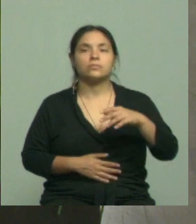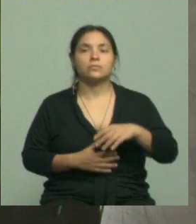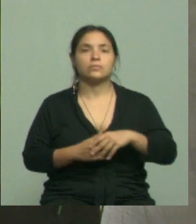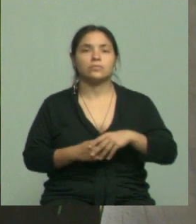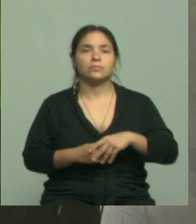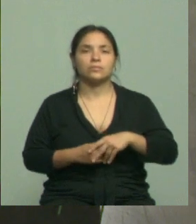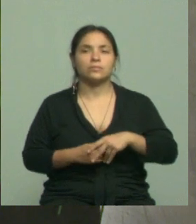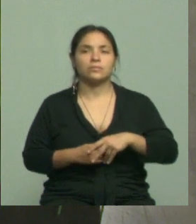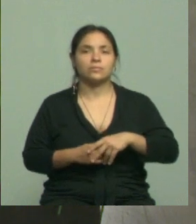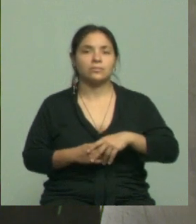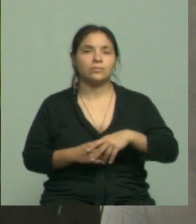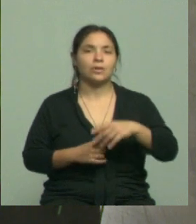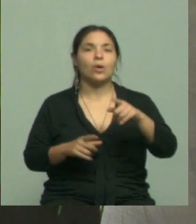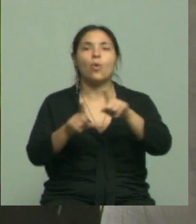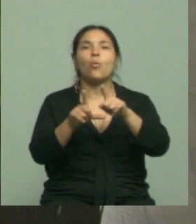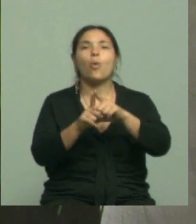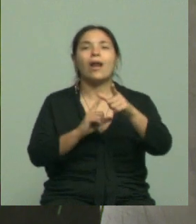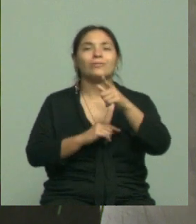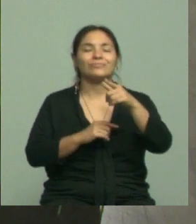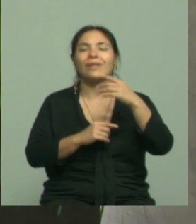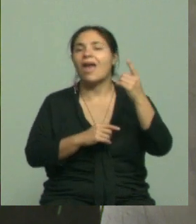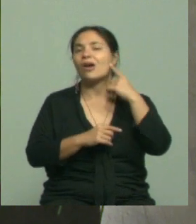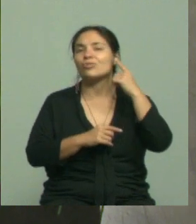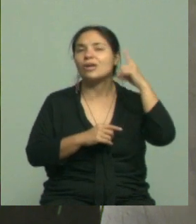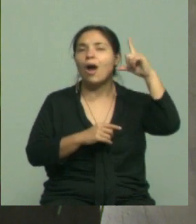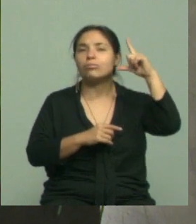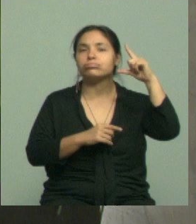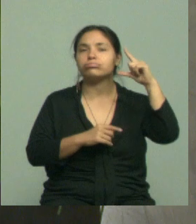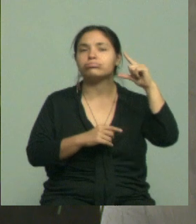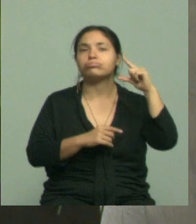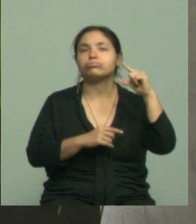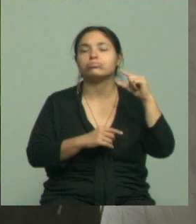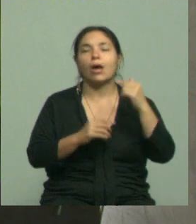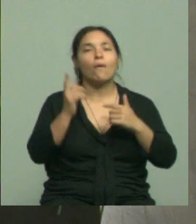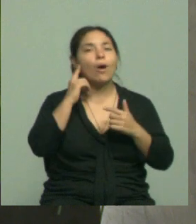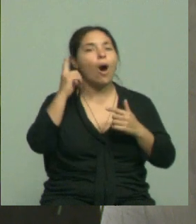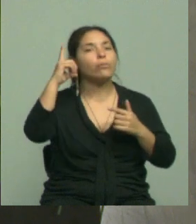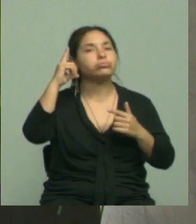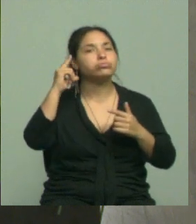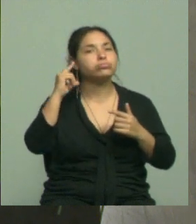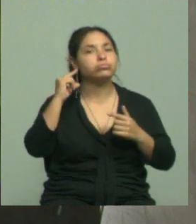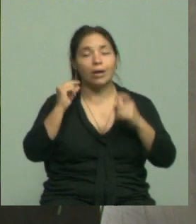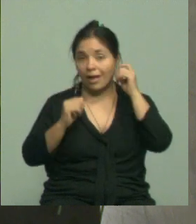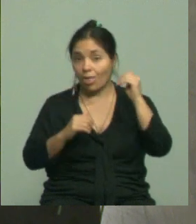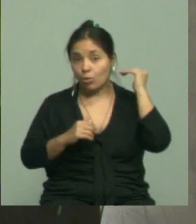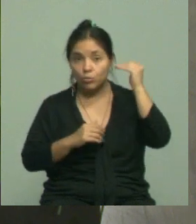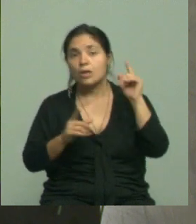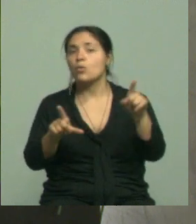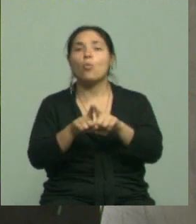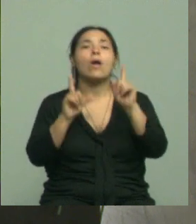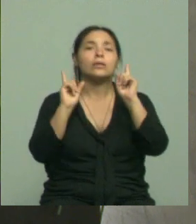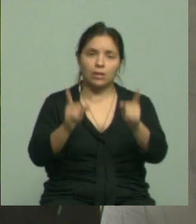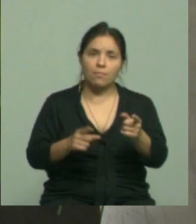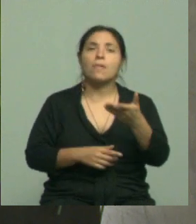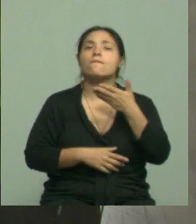la presbiacusia, que es la disminución o la dificultad auditiva en las personas. También se nos